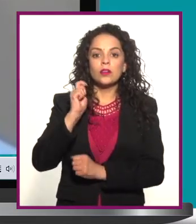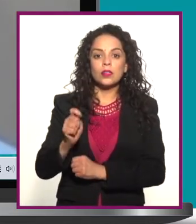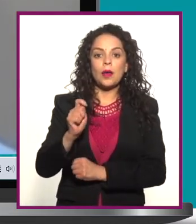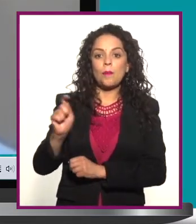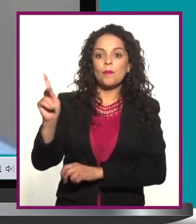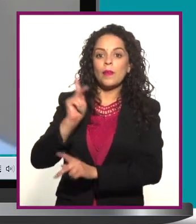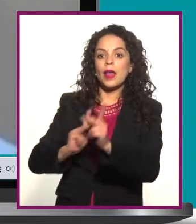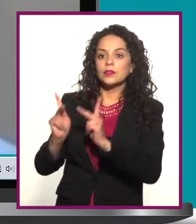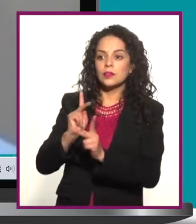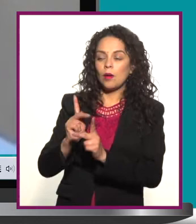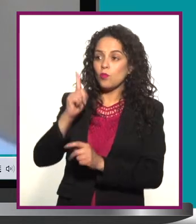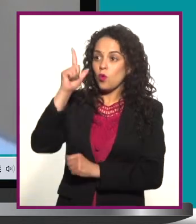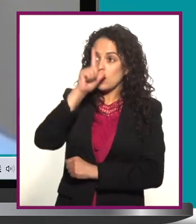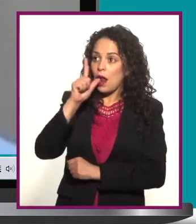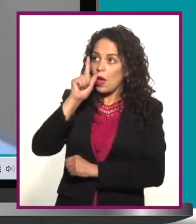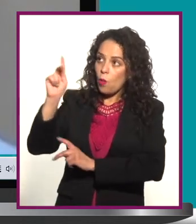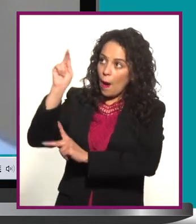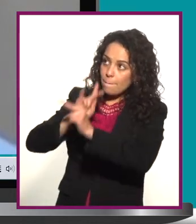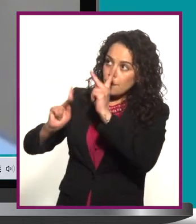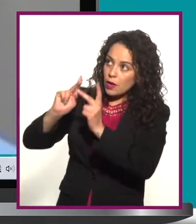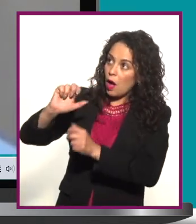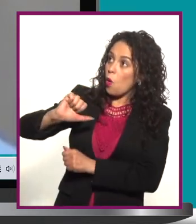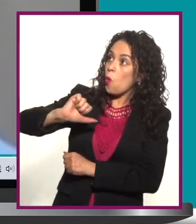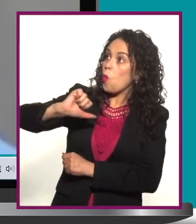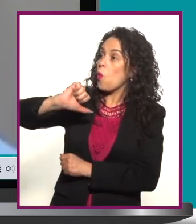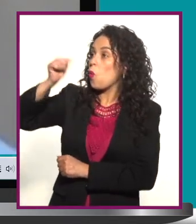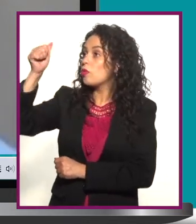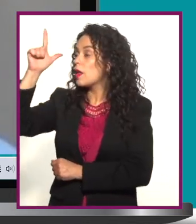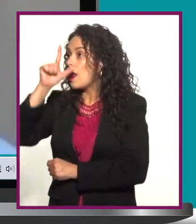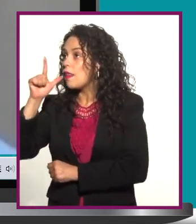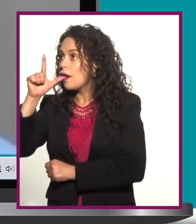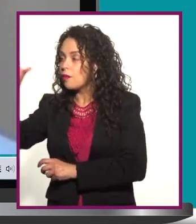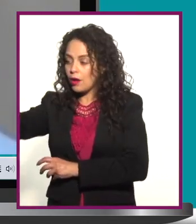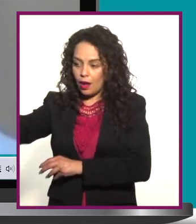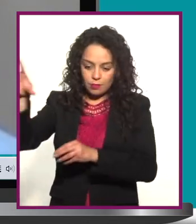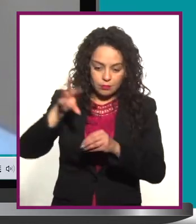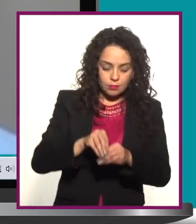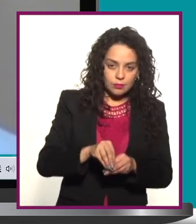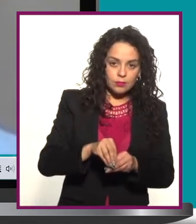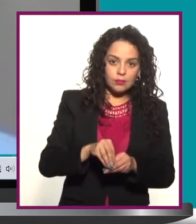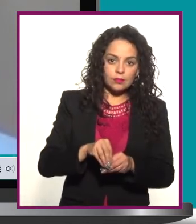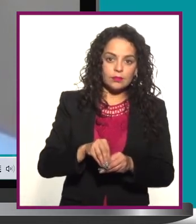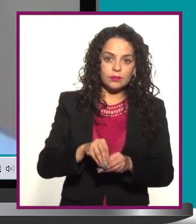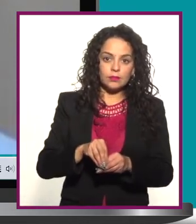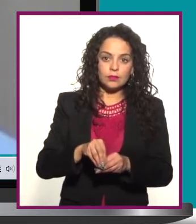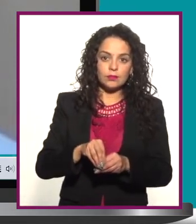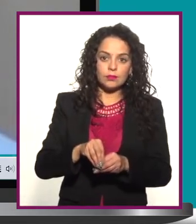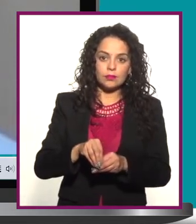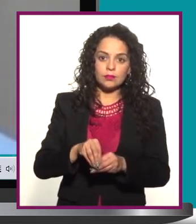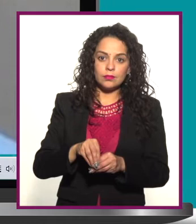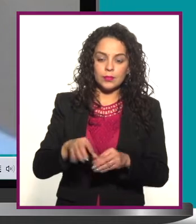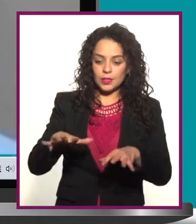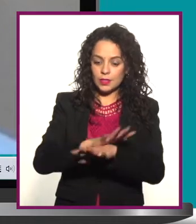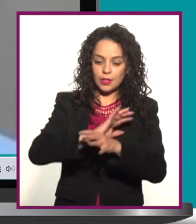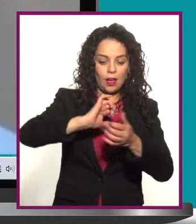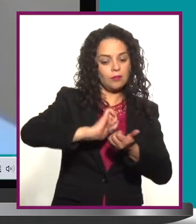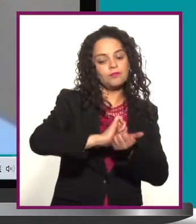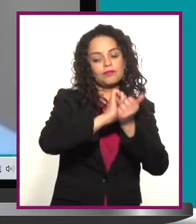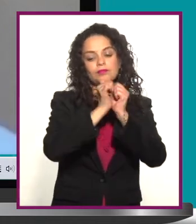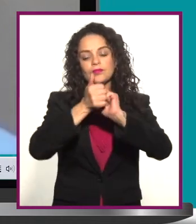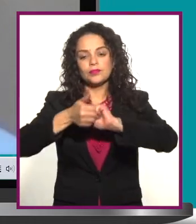través de préstamos. Una lengua toma una palabra que viene de otra y